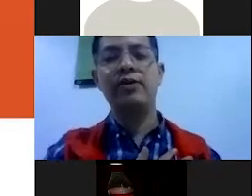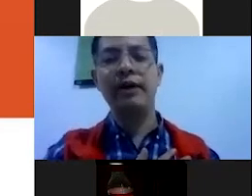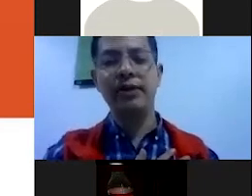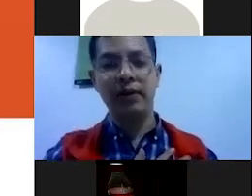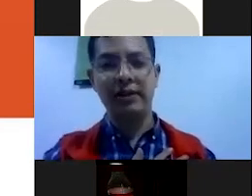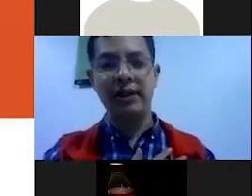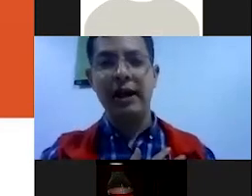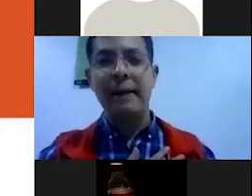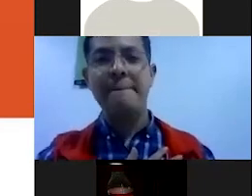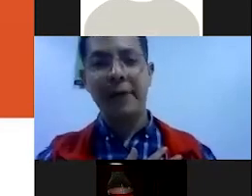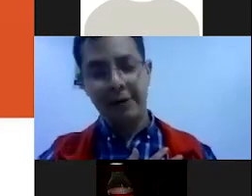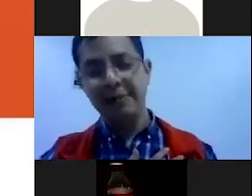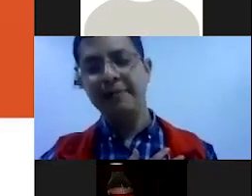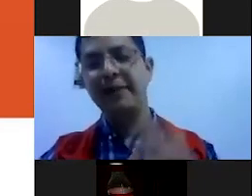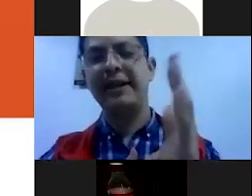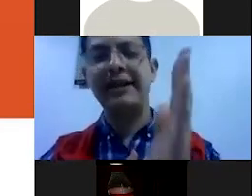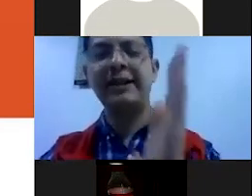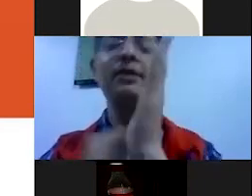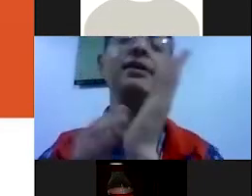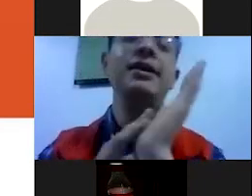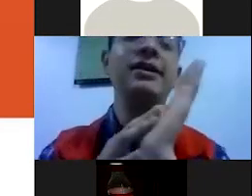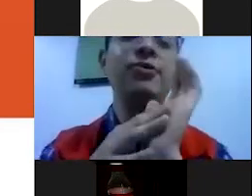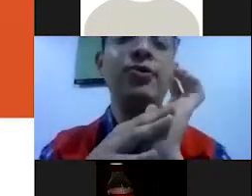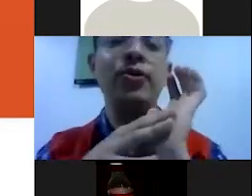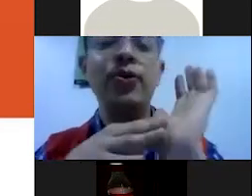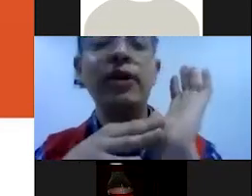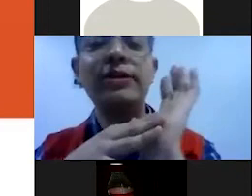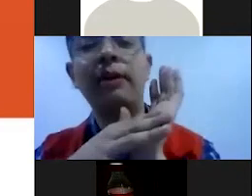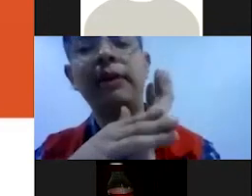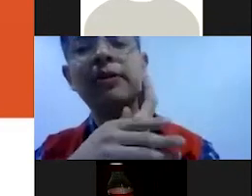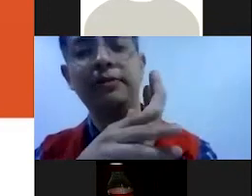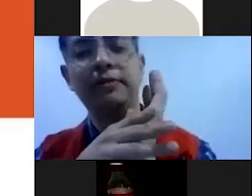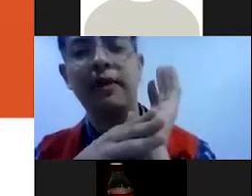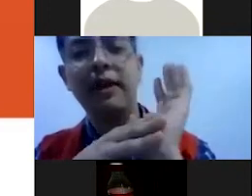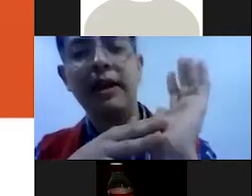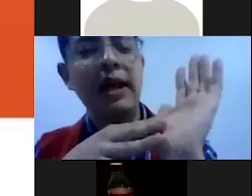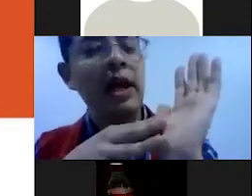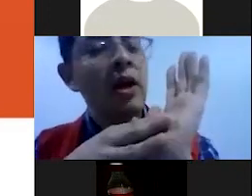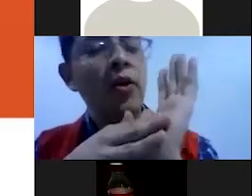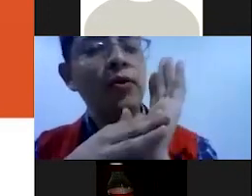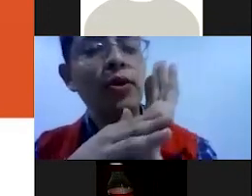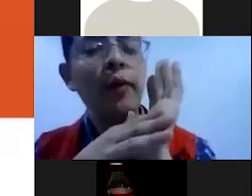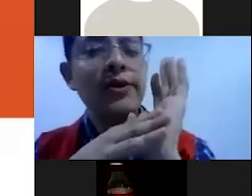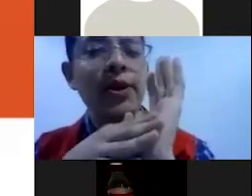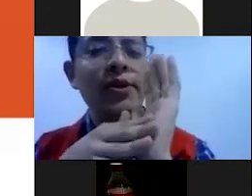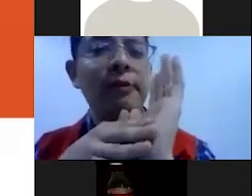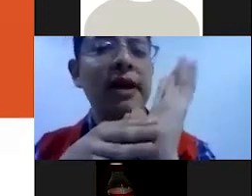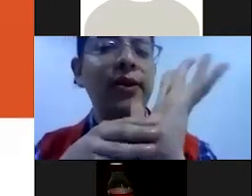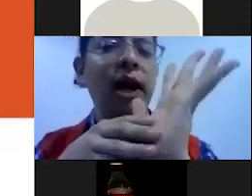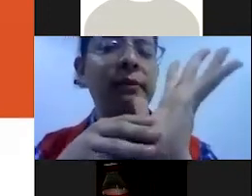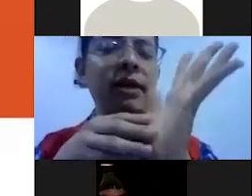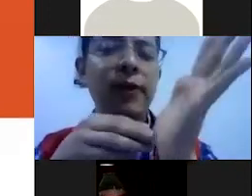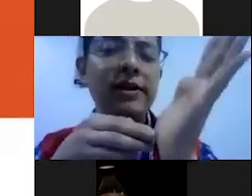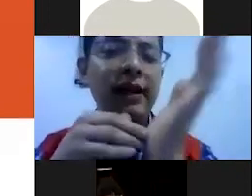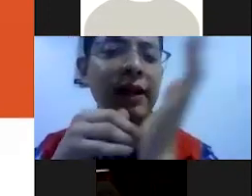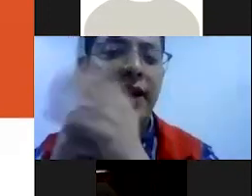las compresiones. Pero exactamente es con una sola mano. Con un solo brazo ya no estaría aplicando la